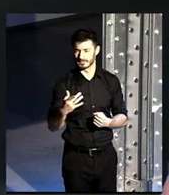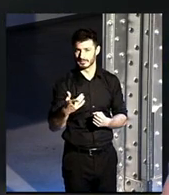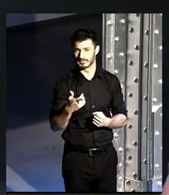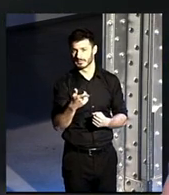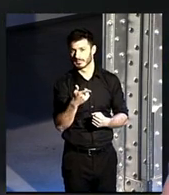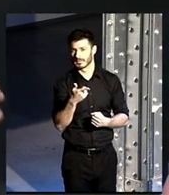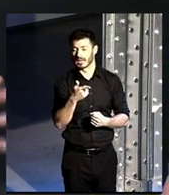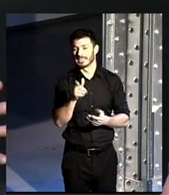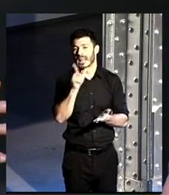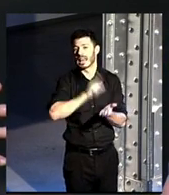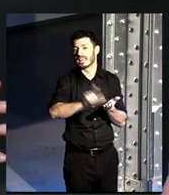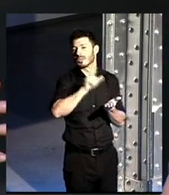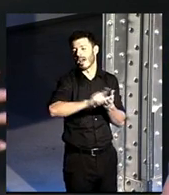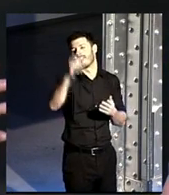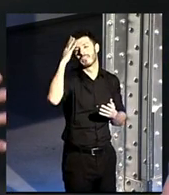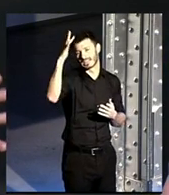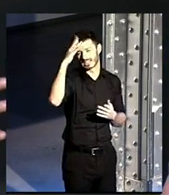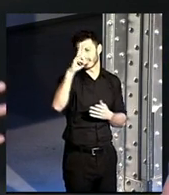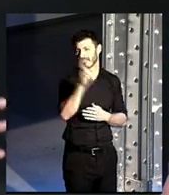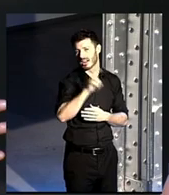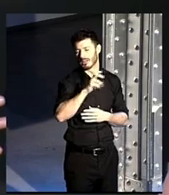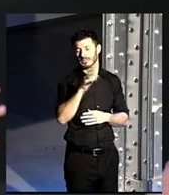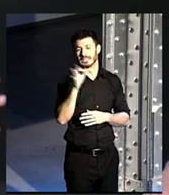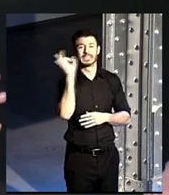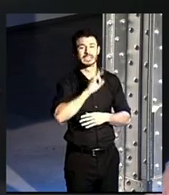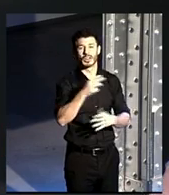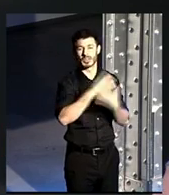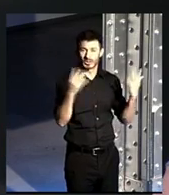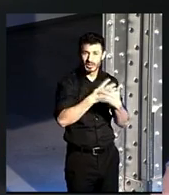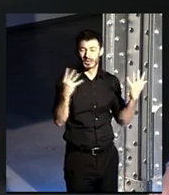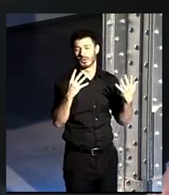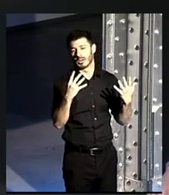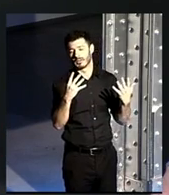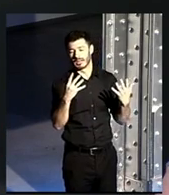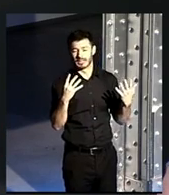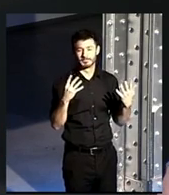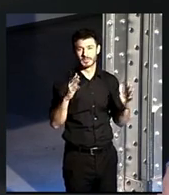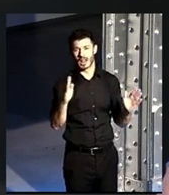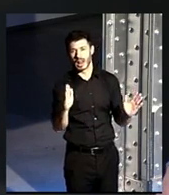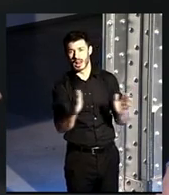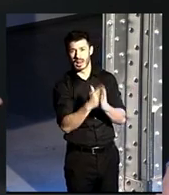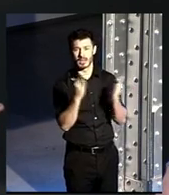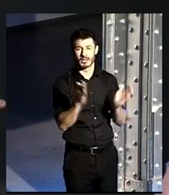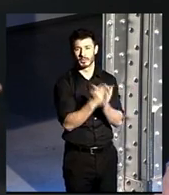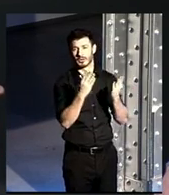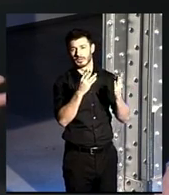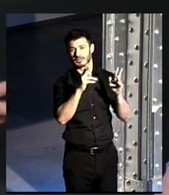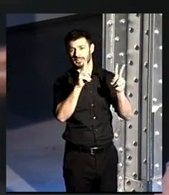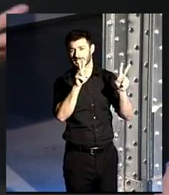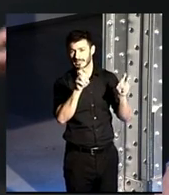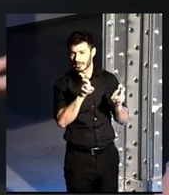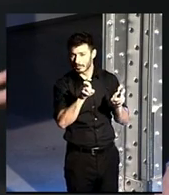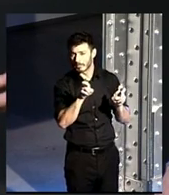de literatura fantástica. En el siglo XVIII y XIX, los libros que tienen un contenido al